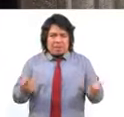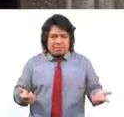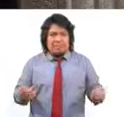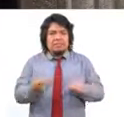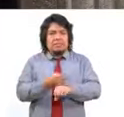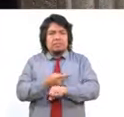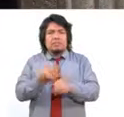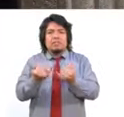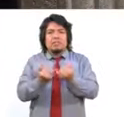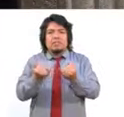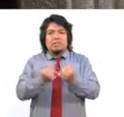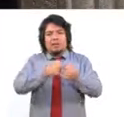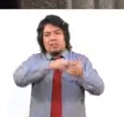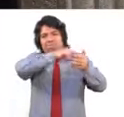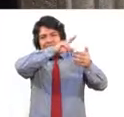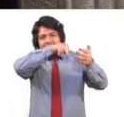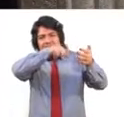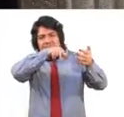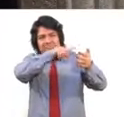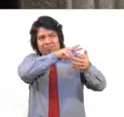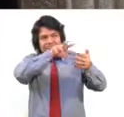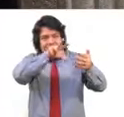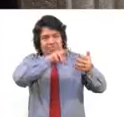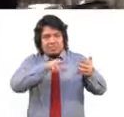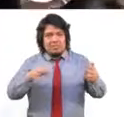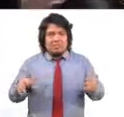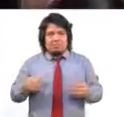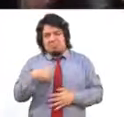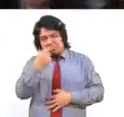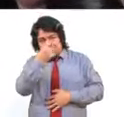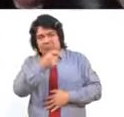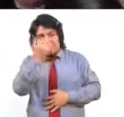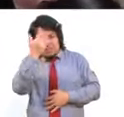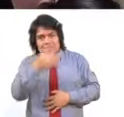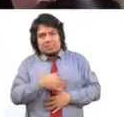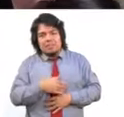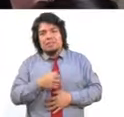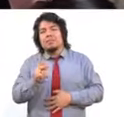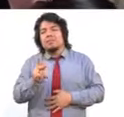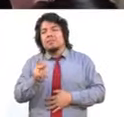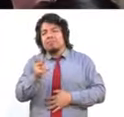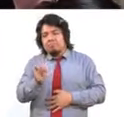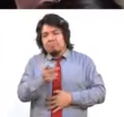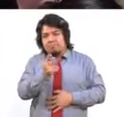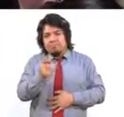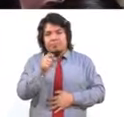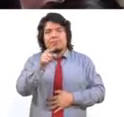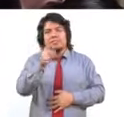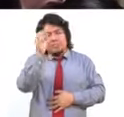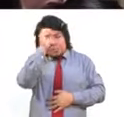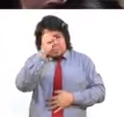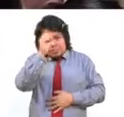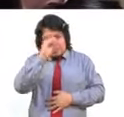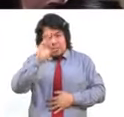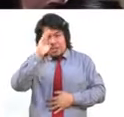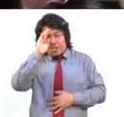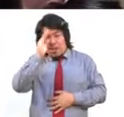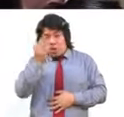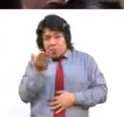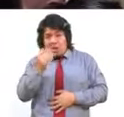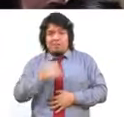y esta pintura emblemática ahí de rectoría, que tiene un significado, ¿no? Pero realmente conocer sus posturas referente a estas